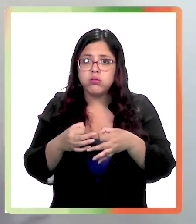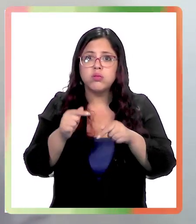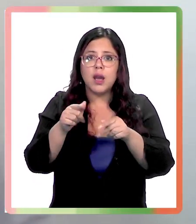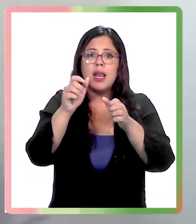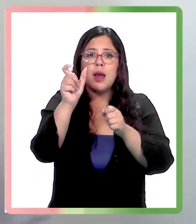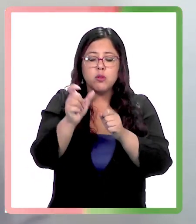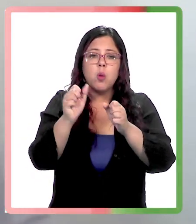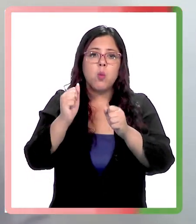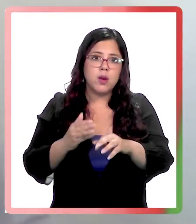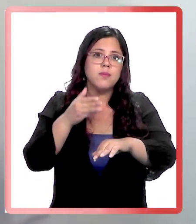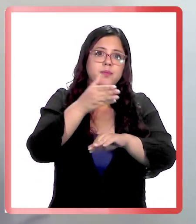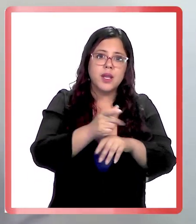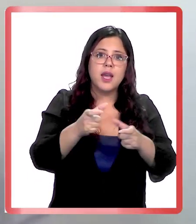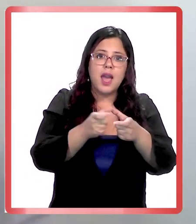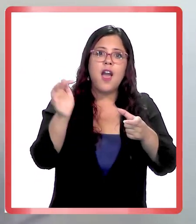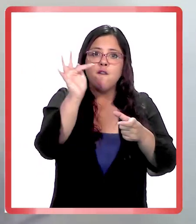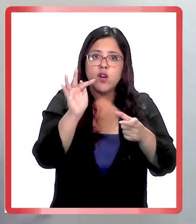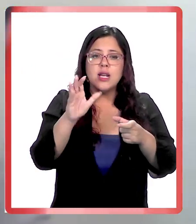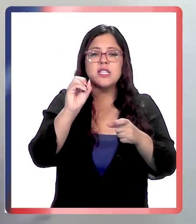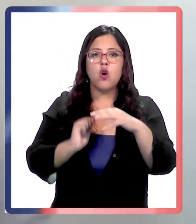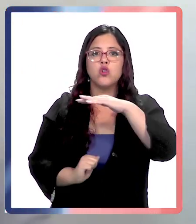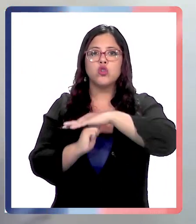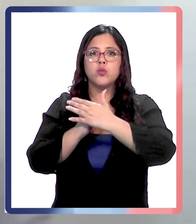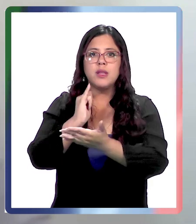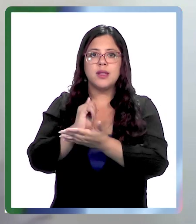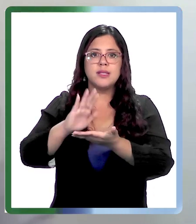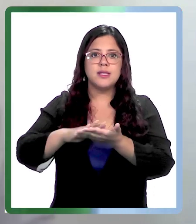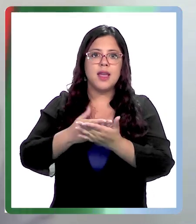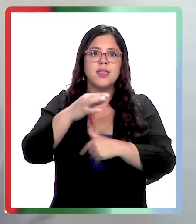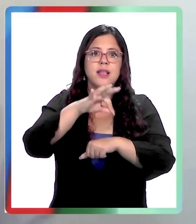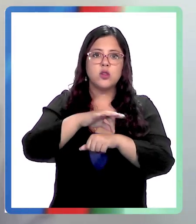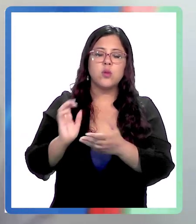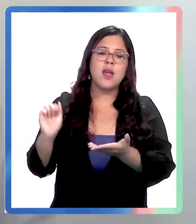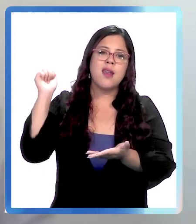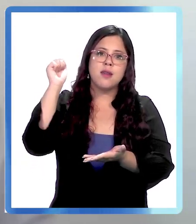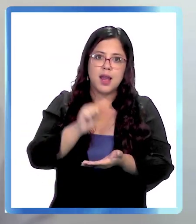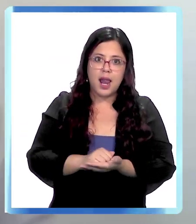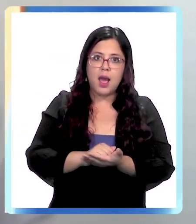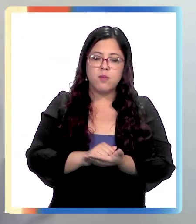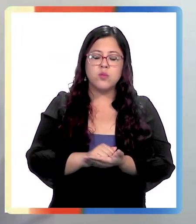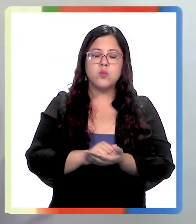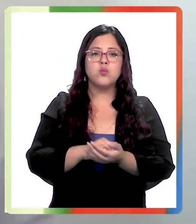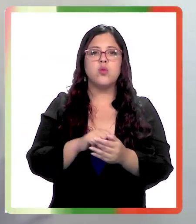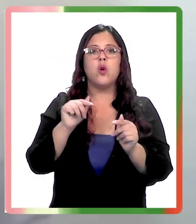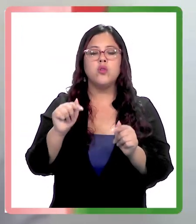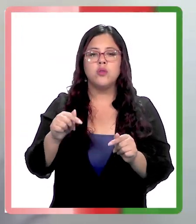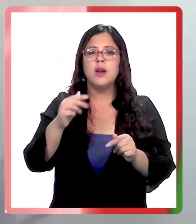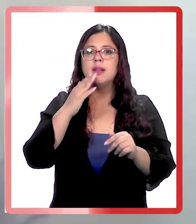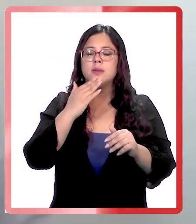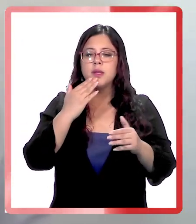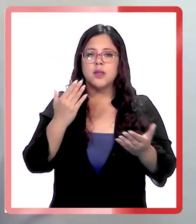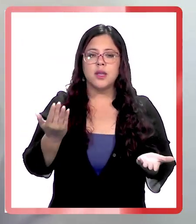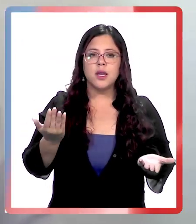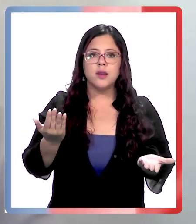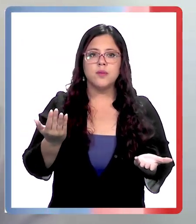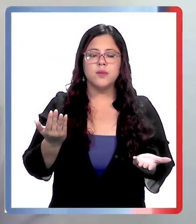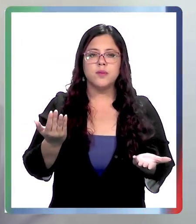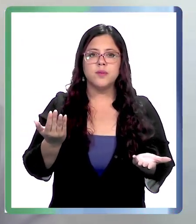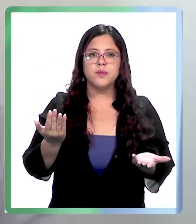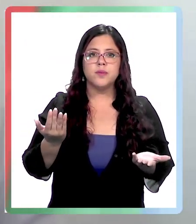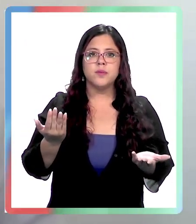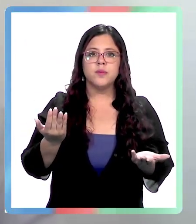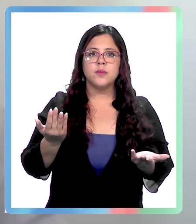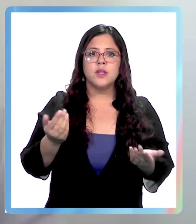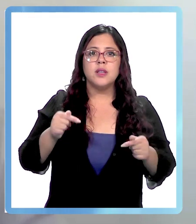el paciente puede acudir a FONASA o a la Superintendencia de Salud, realizar el reclamo correspondiente y activar